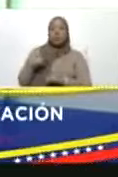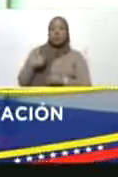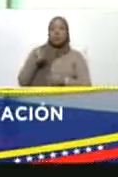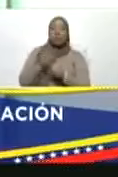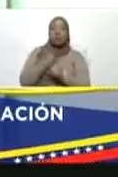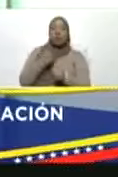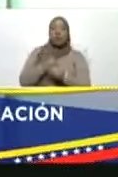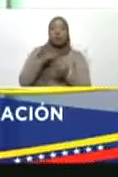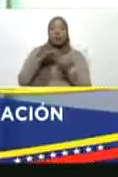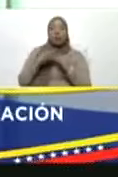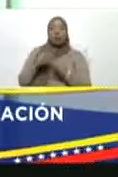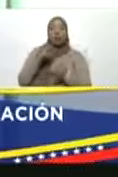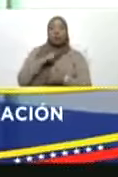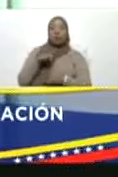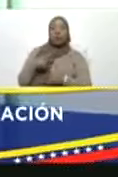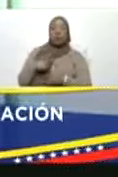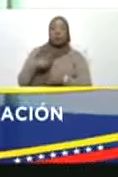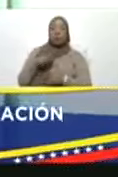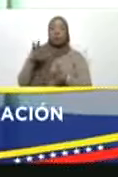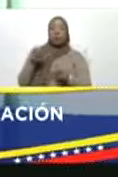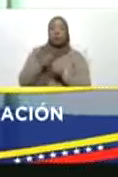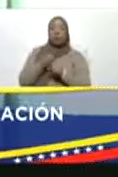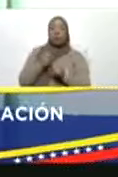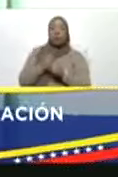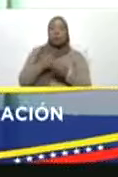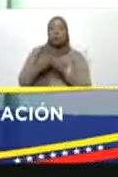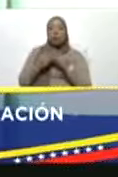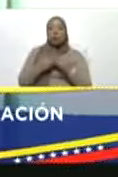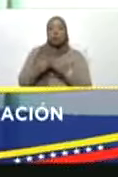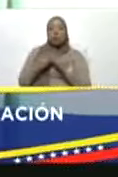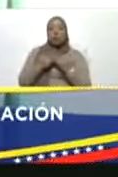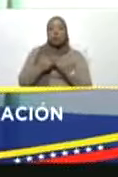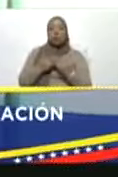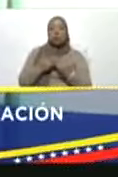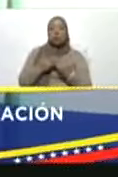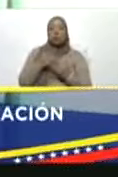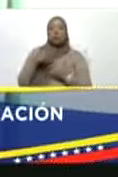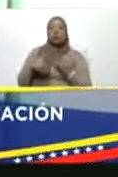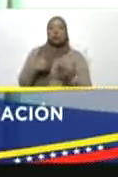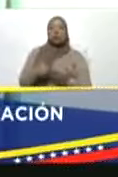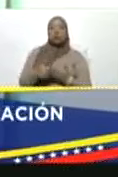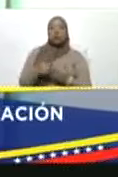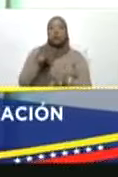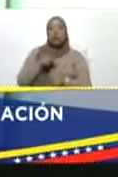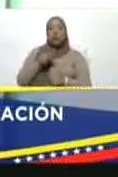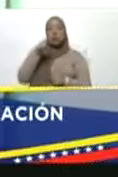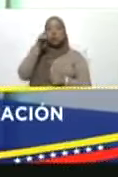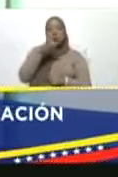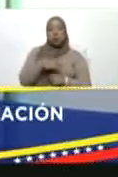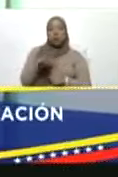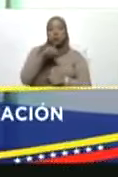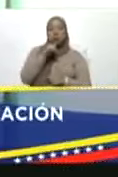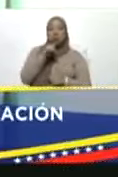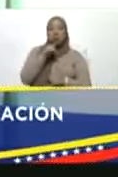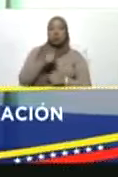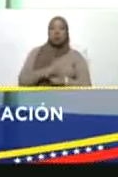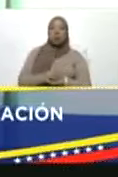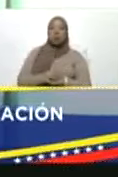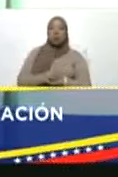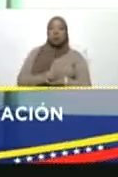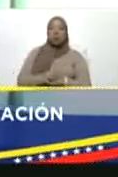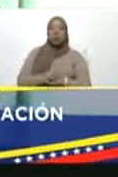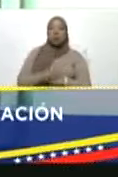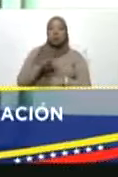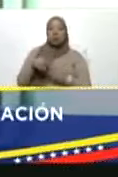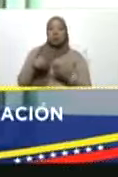la comunidad, porque de veras, nuestros estudiantes que acá están, lo necesitaban. Agradecida eternamente, y